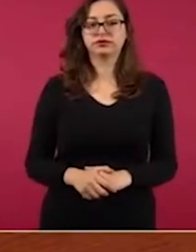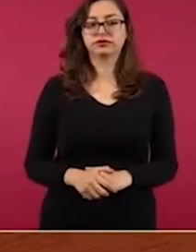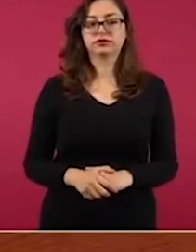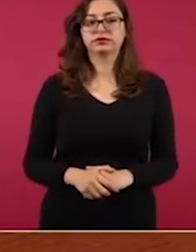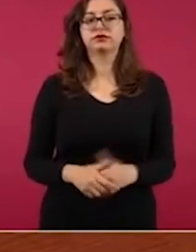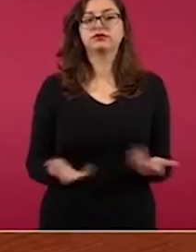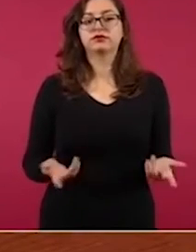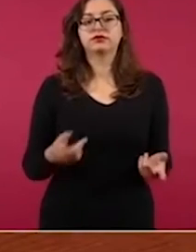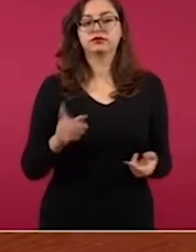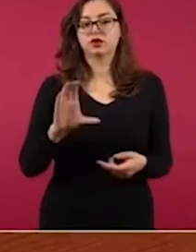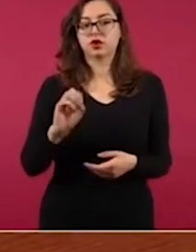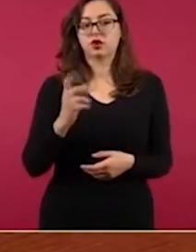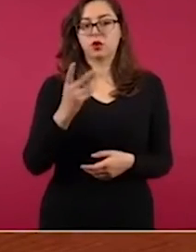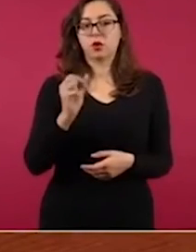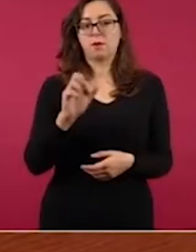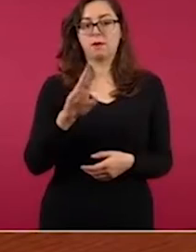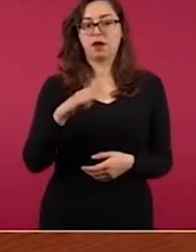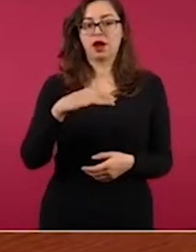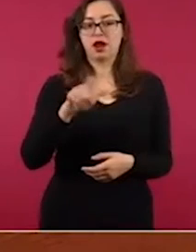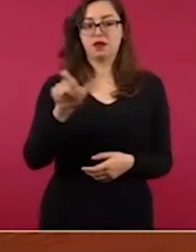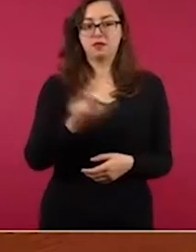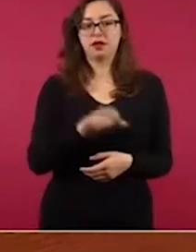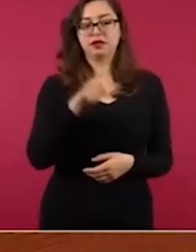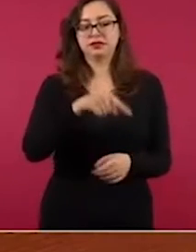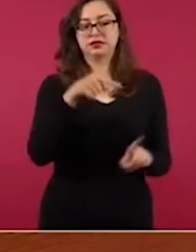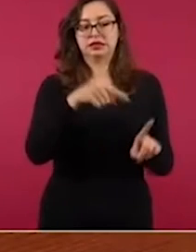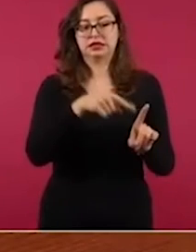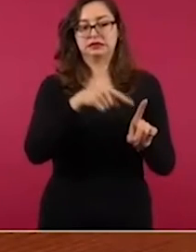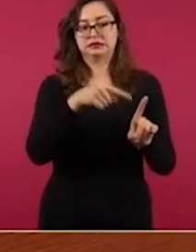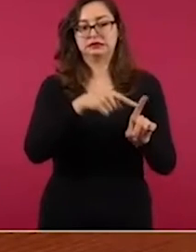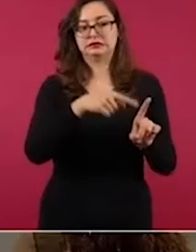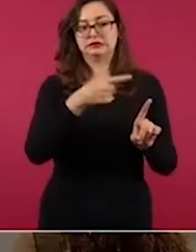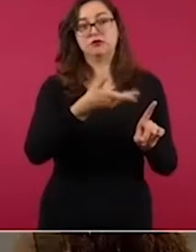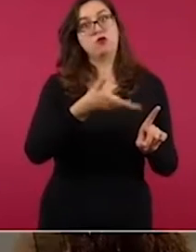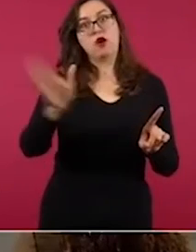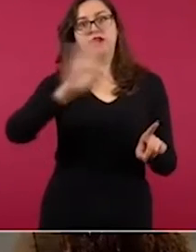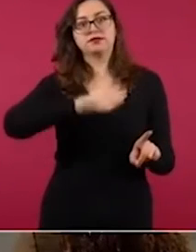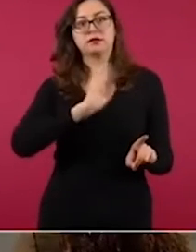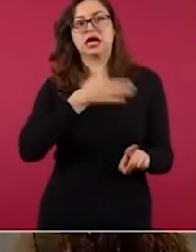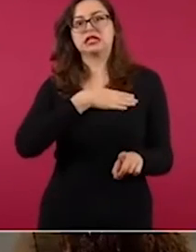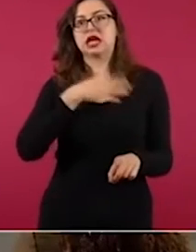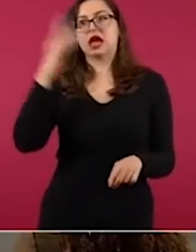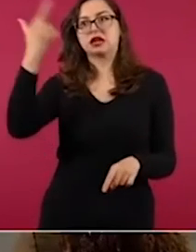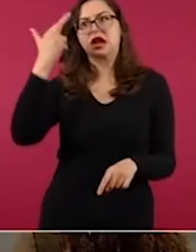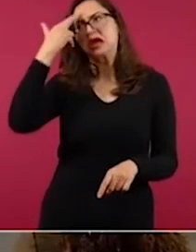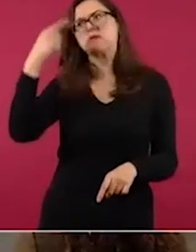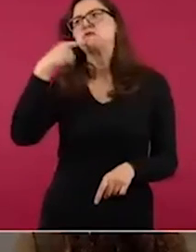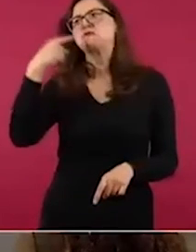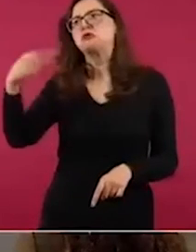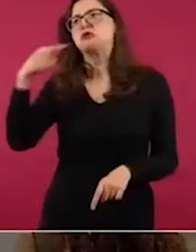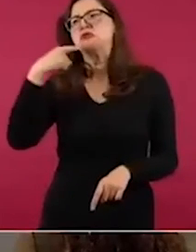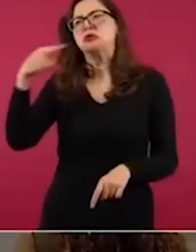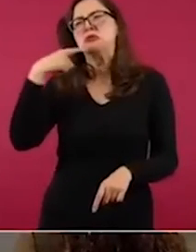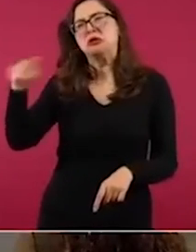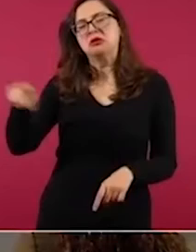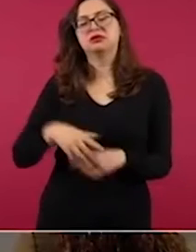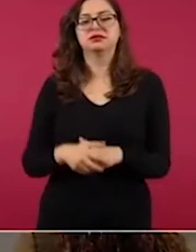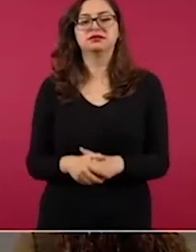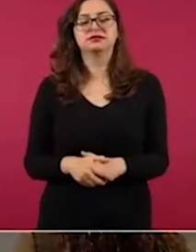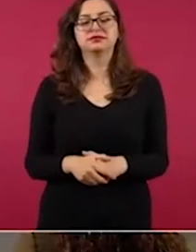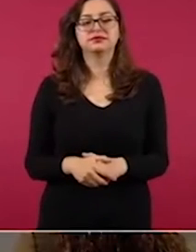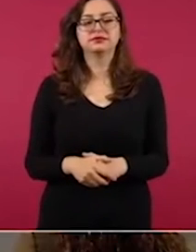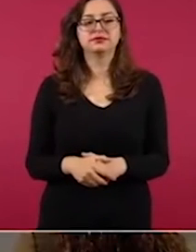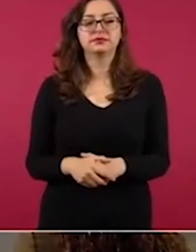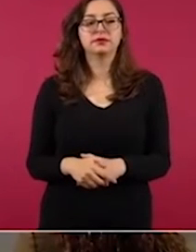Coparmex, que fue a acusarme con el Rey, Gustavo Madero,